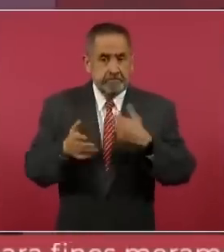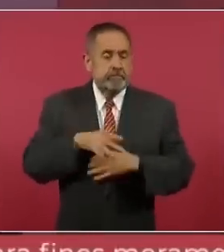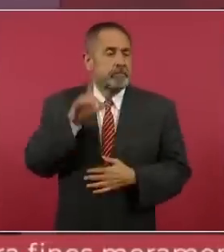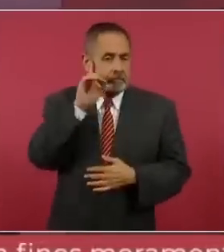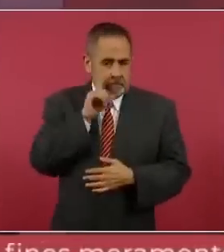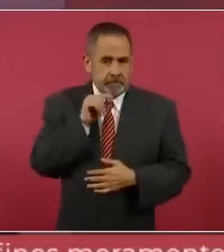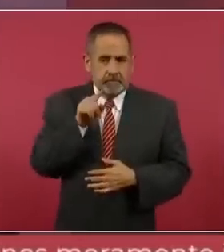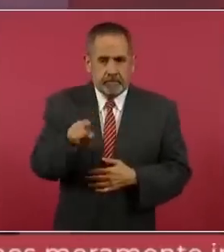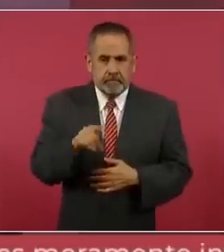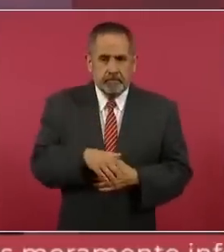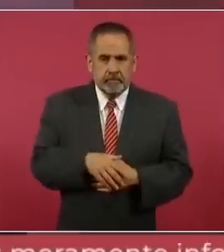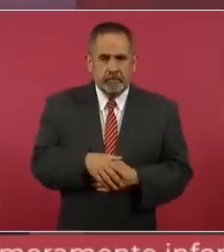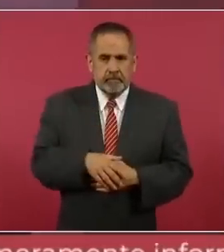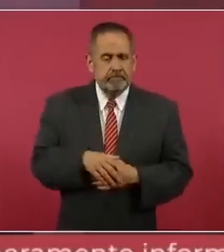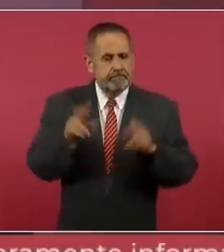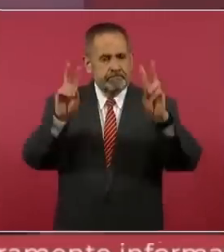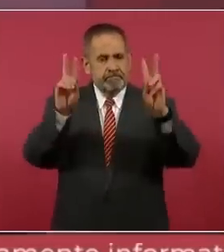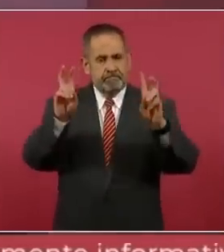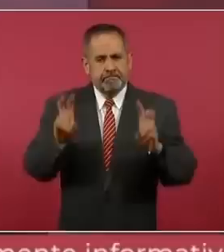Mañana los temas